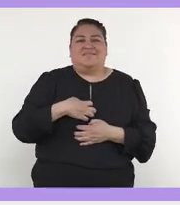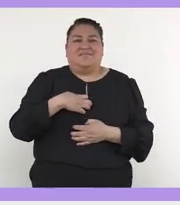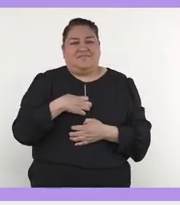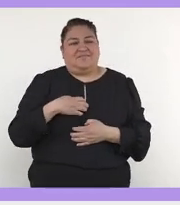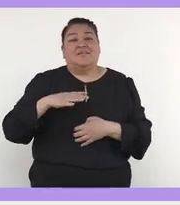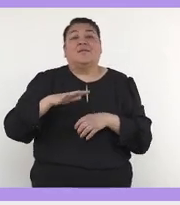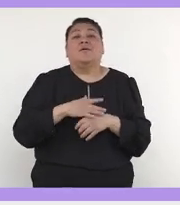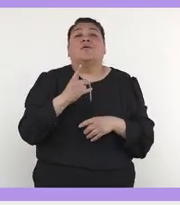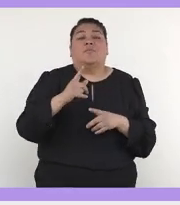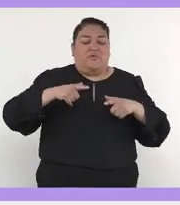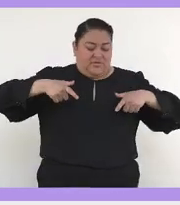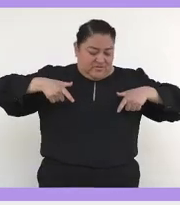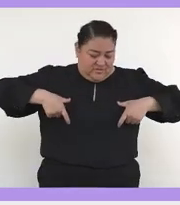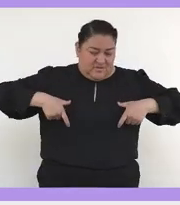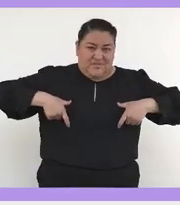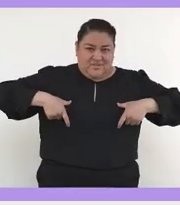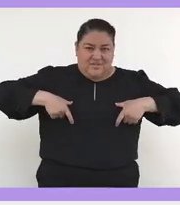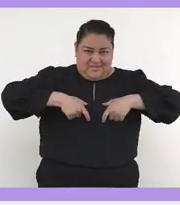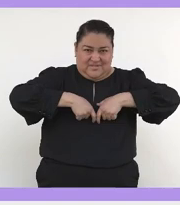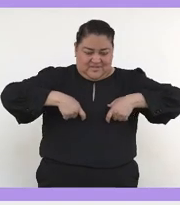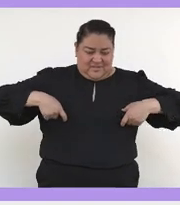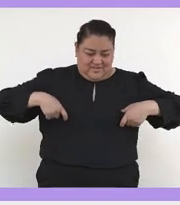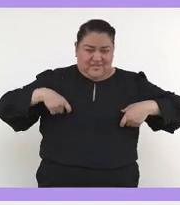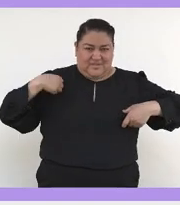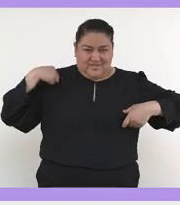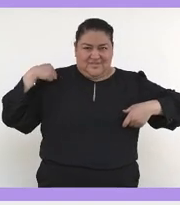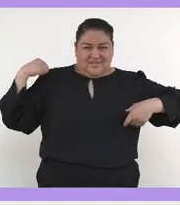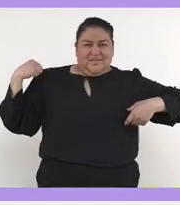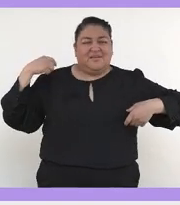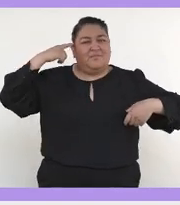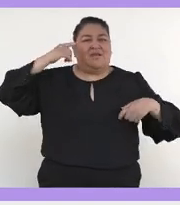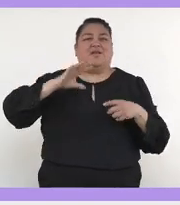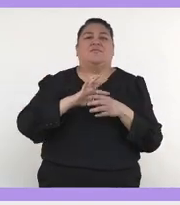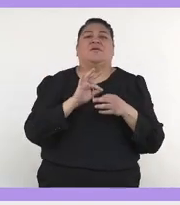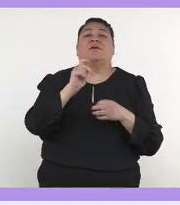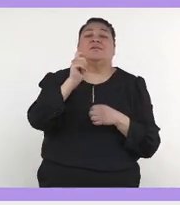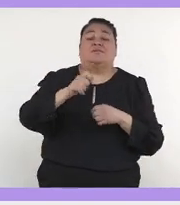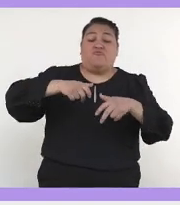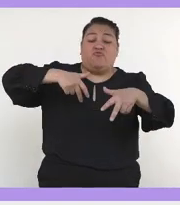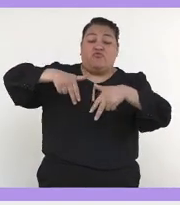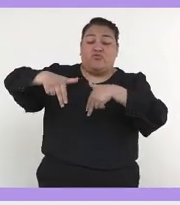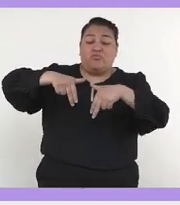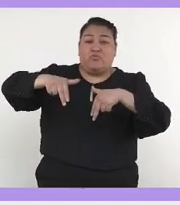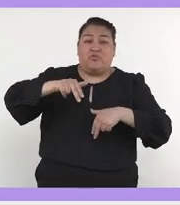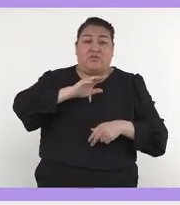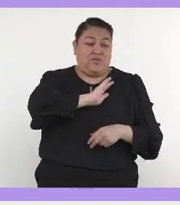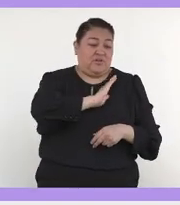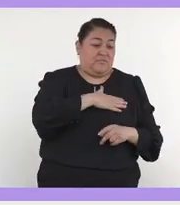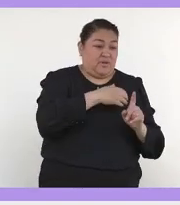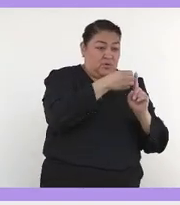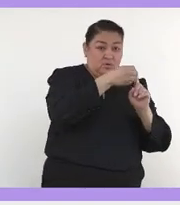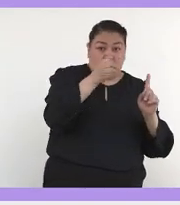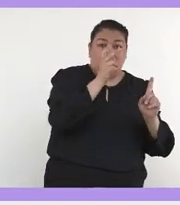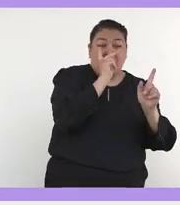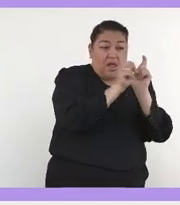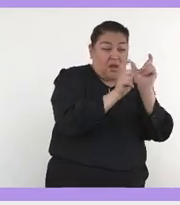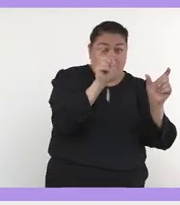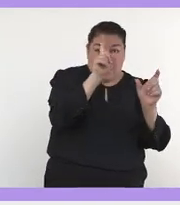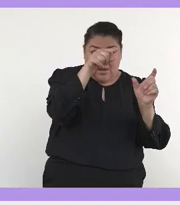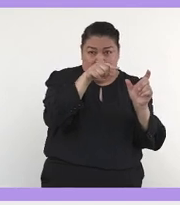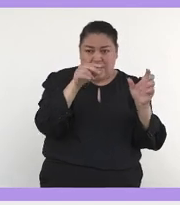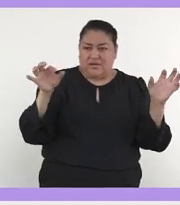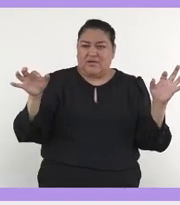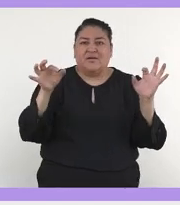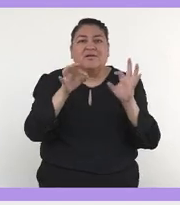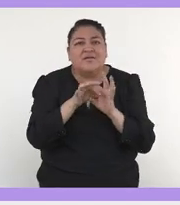que ahí bueno eso les iba a decir pero ya ya tuve que hacer este paréntesis para decirles que el fútbol y la ortografía Sí tienen que ver por qué porque